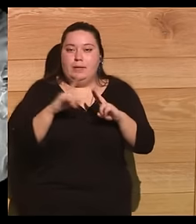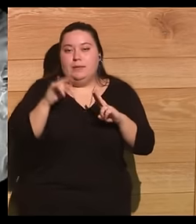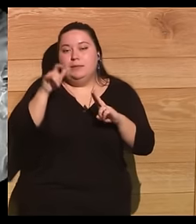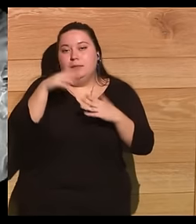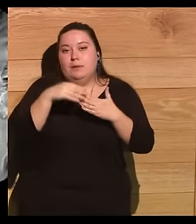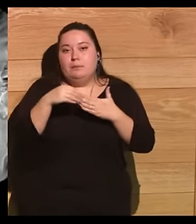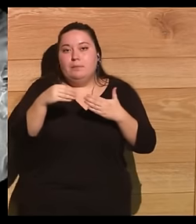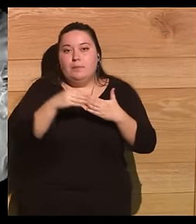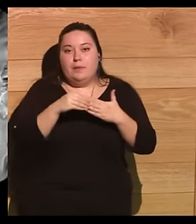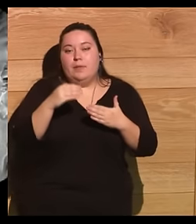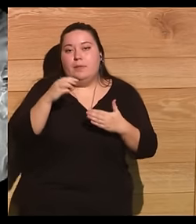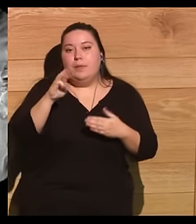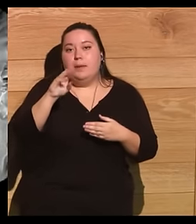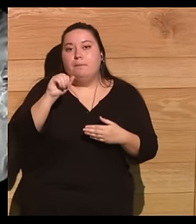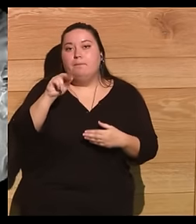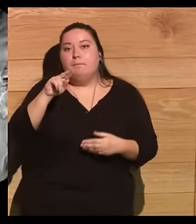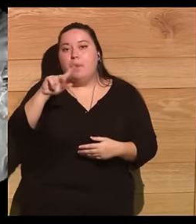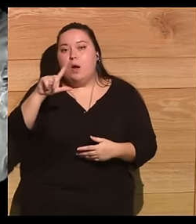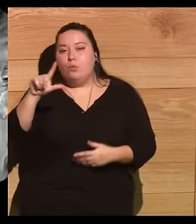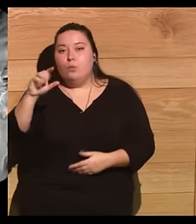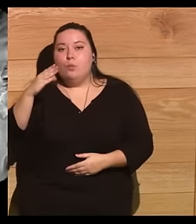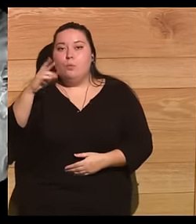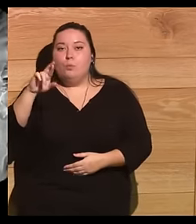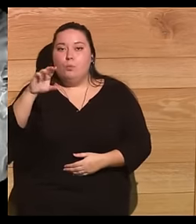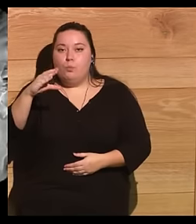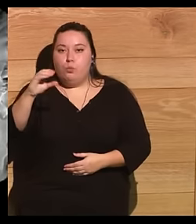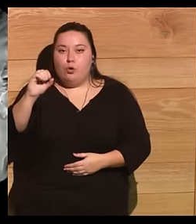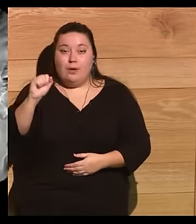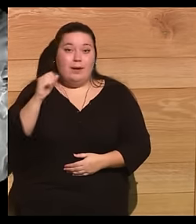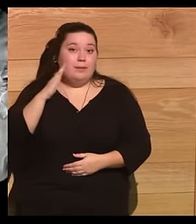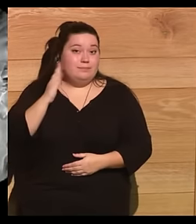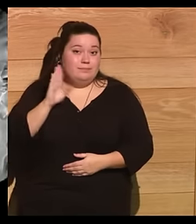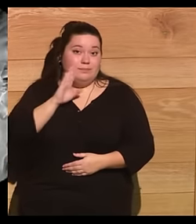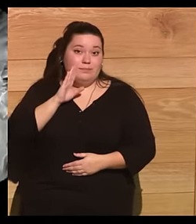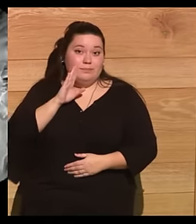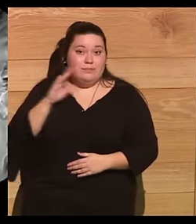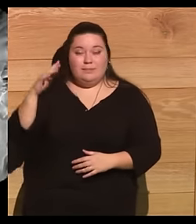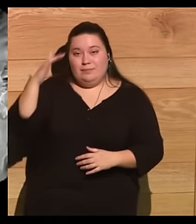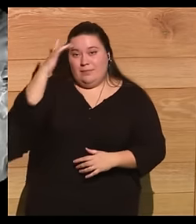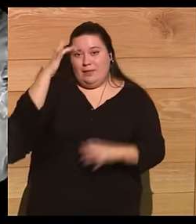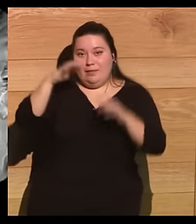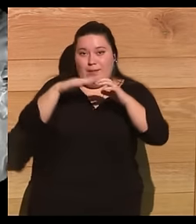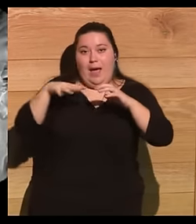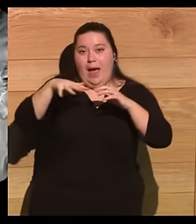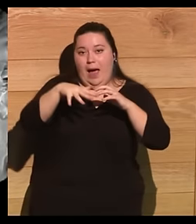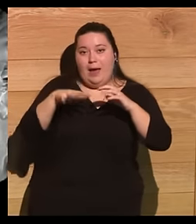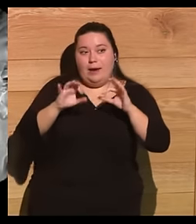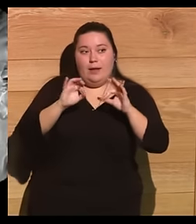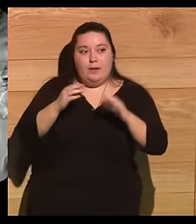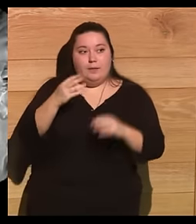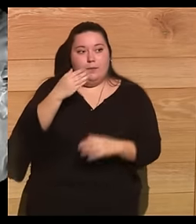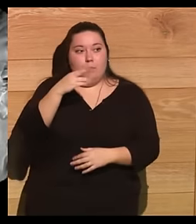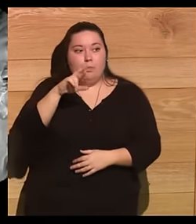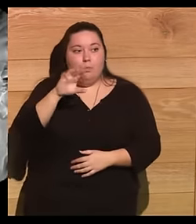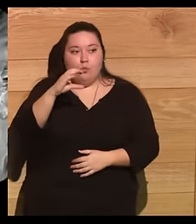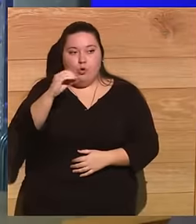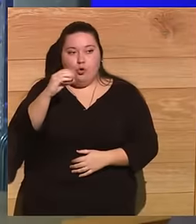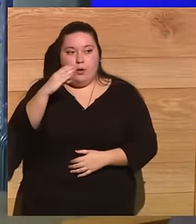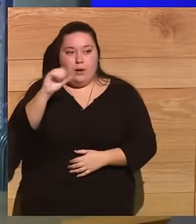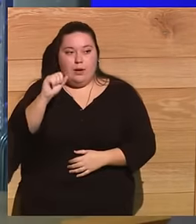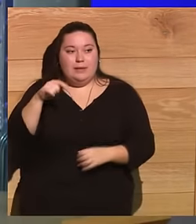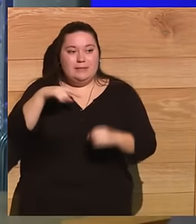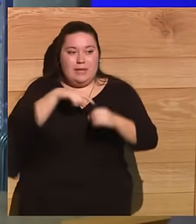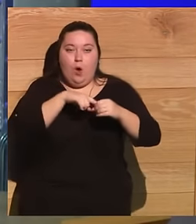paciente de Paul Broca. Mariano ha mencionado el área de Broca. Aquí podemos ver el área de Broca, que es